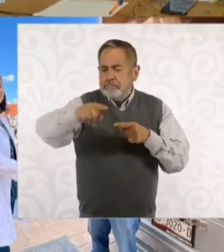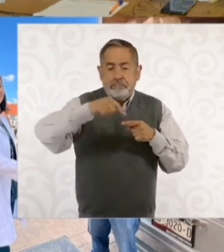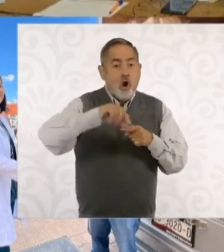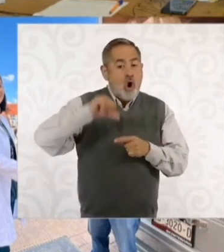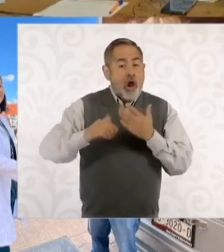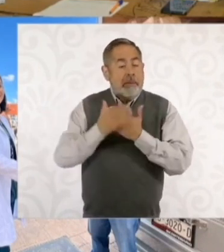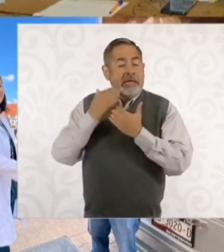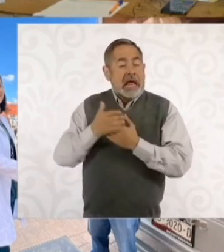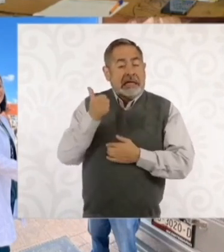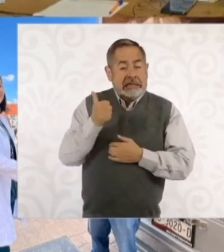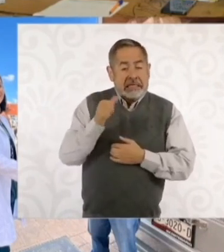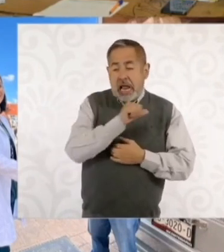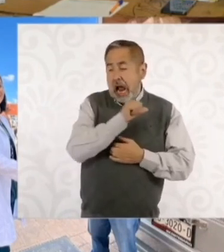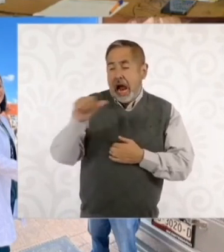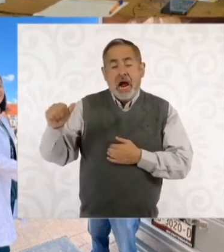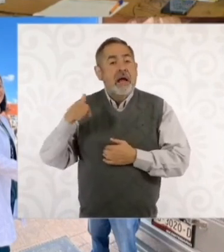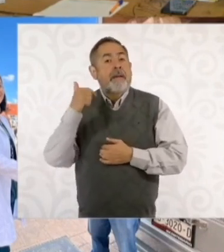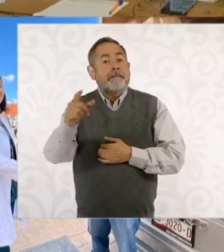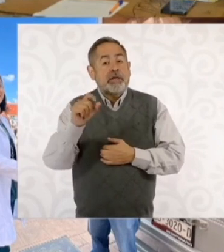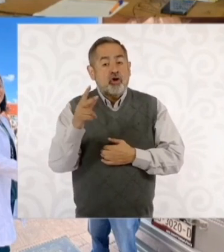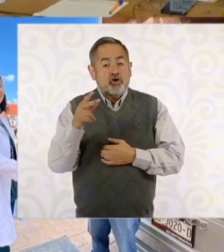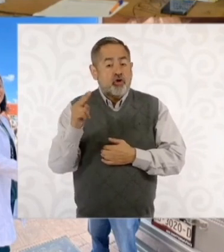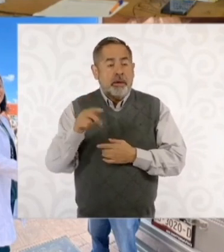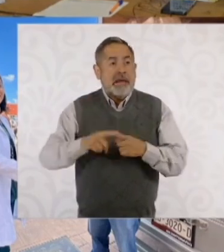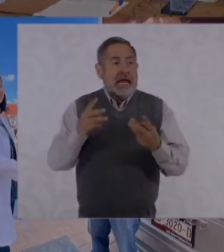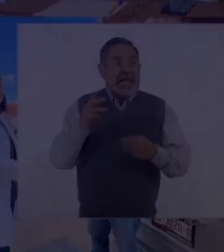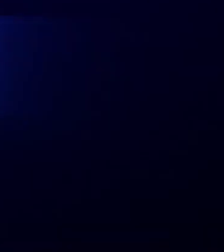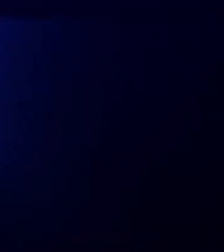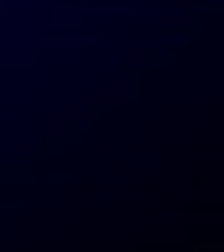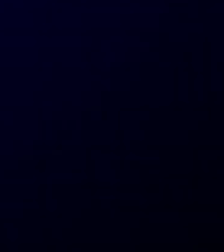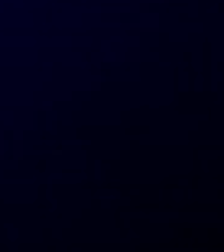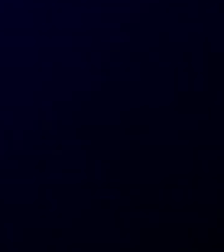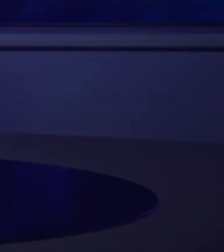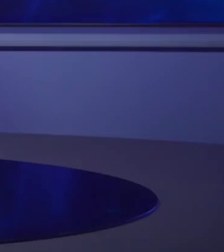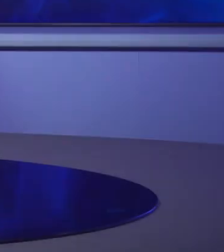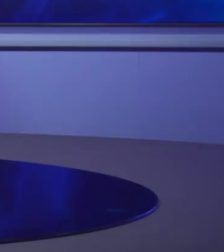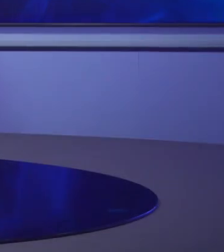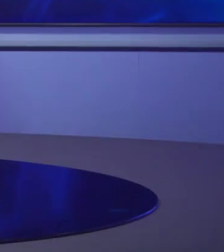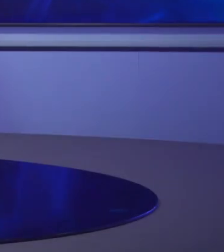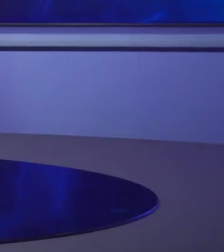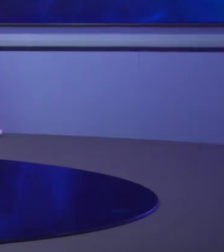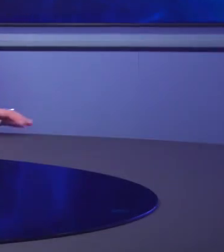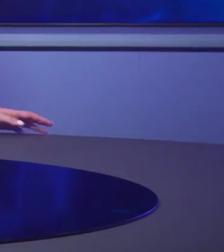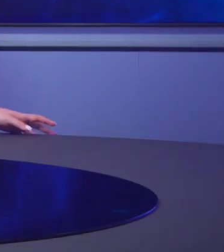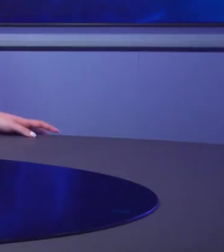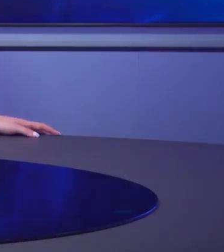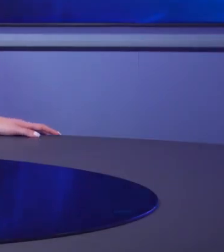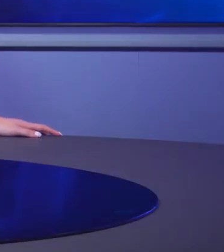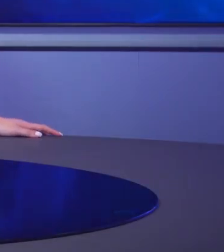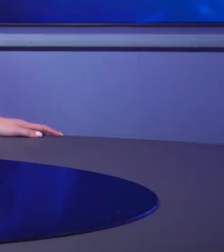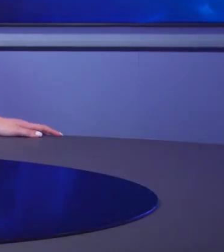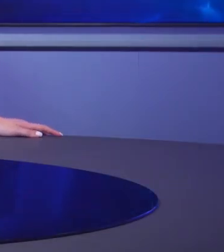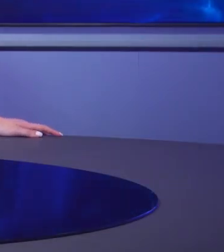de la mañana hasta el 28 de noviembre, salen 328 rutas. Y en temas de seguridad y justicia, en la